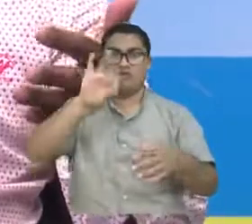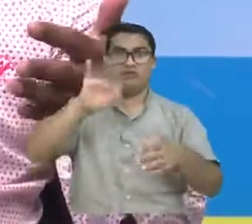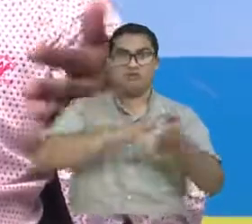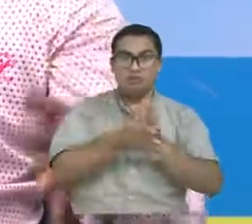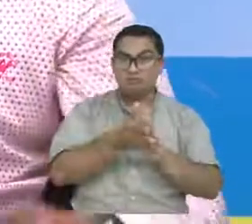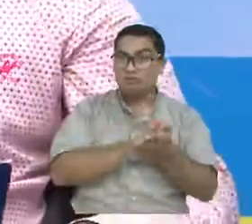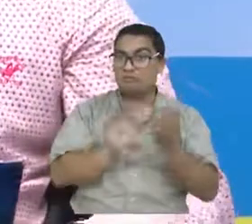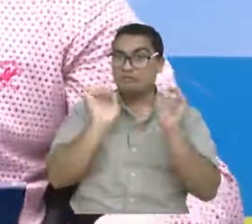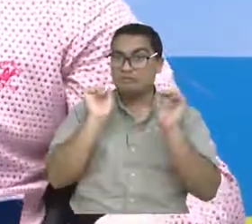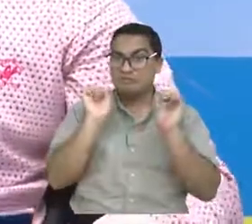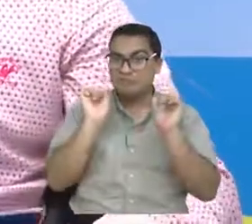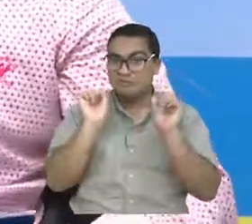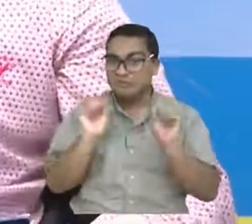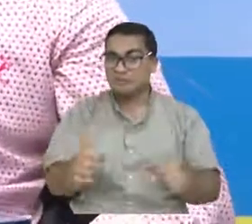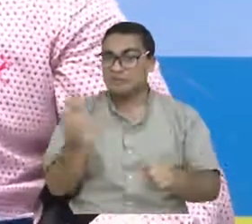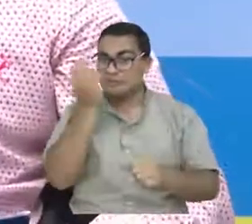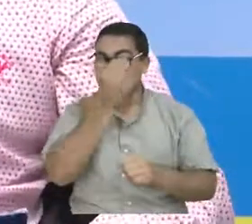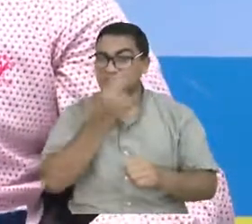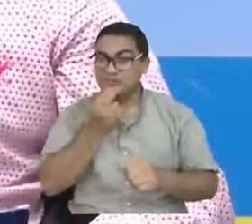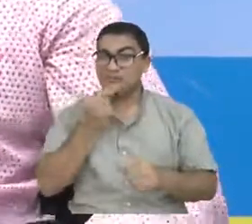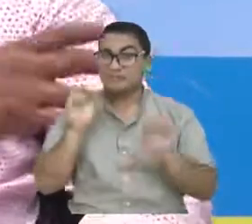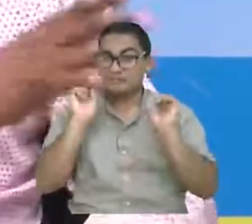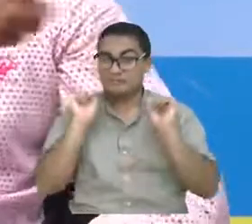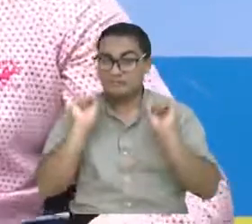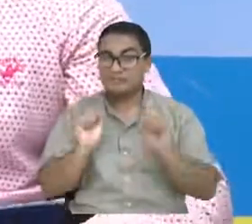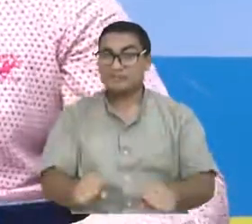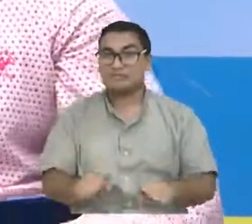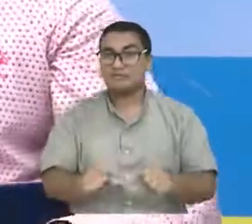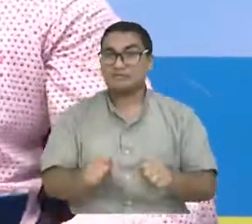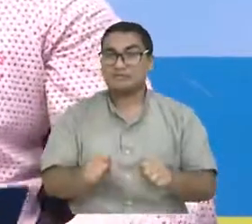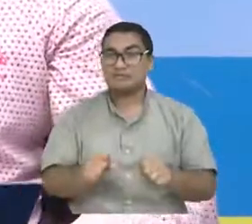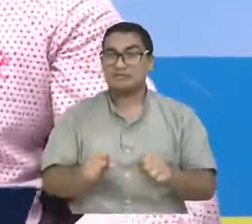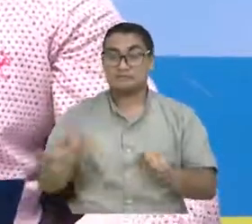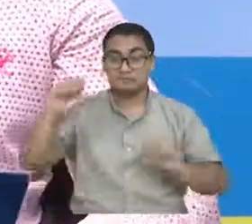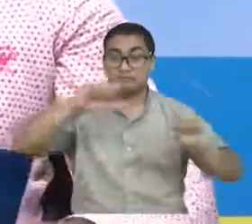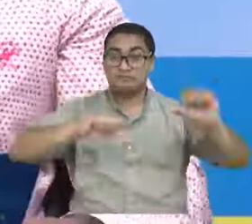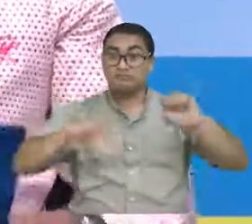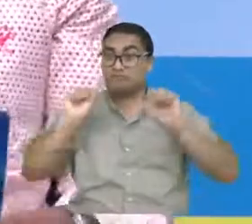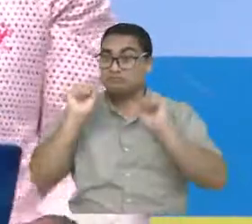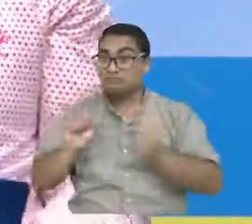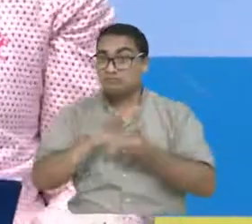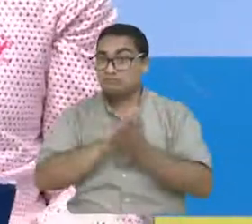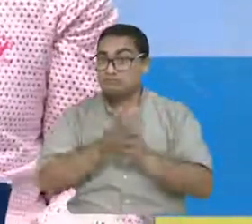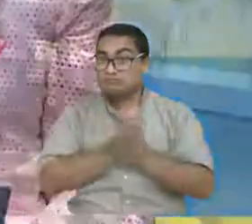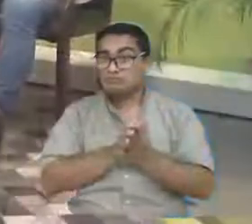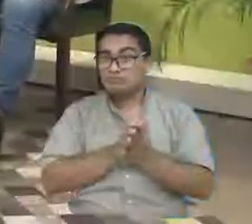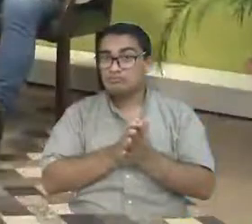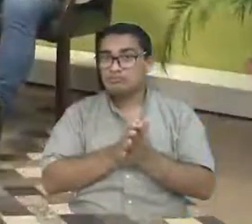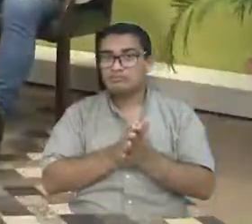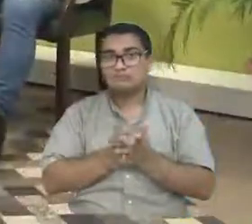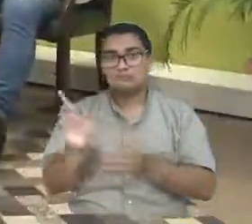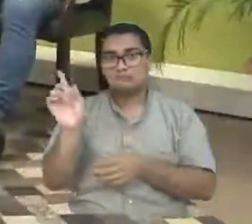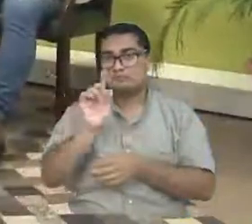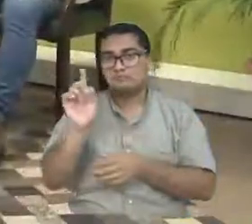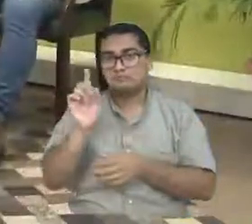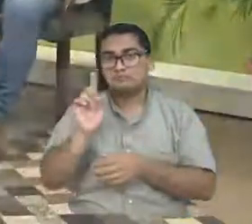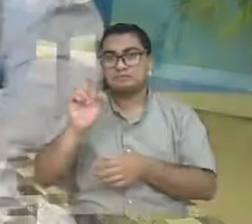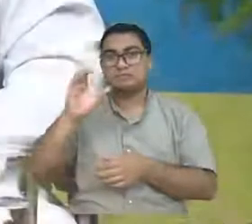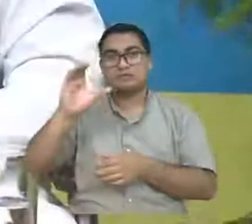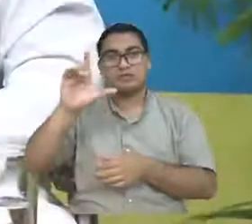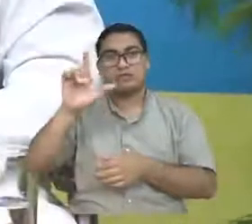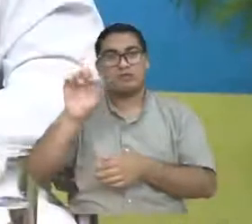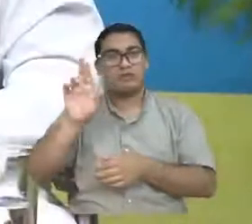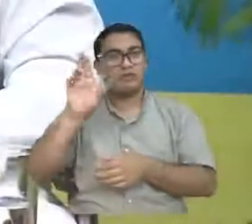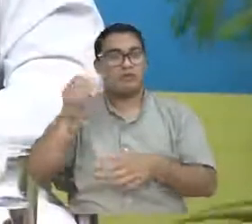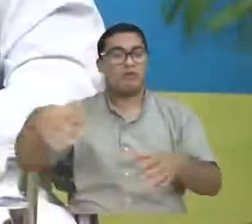recomendable es usar estos químicos? Porque pues llevan químicos. Así es. No es muy recomendable lo que utilizar el detergente o cloro.